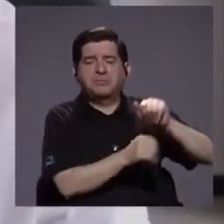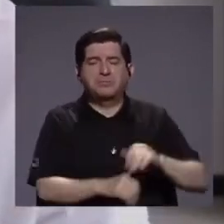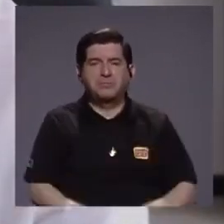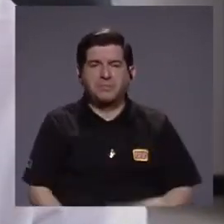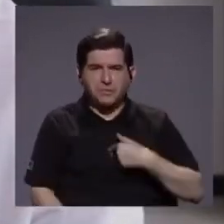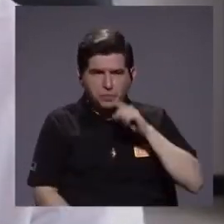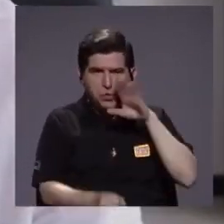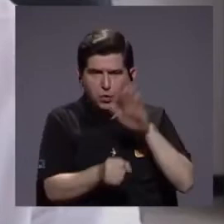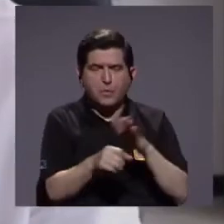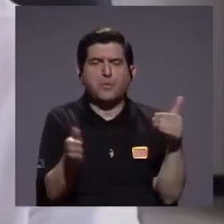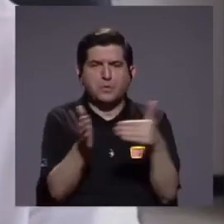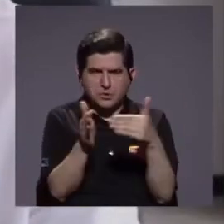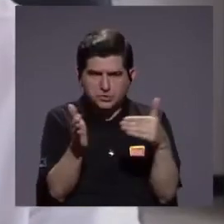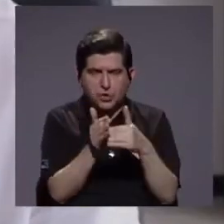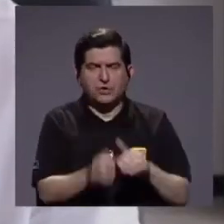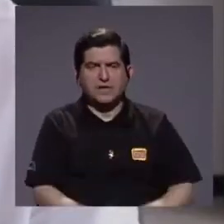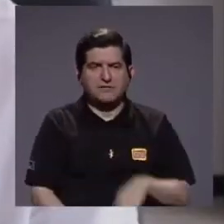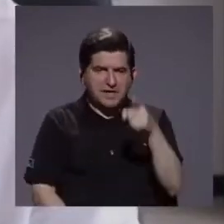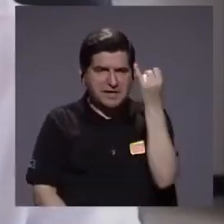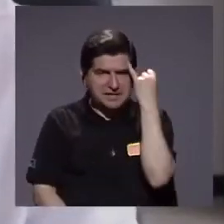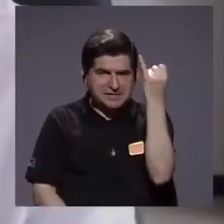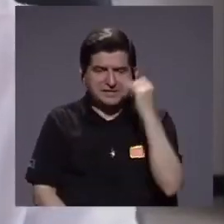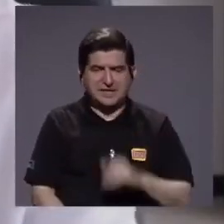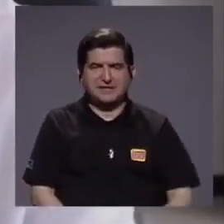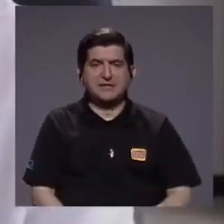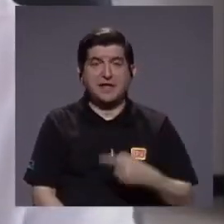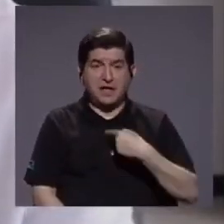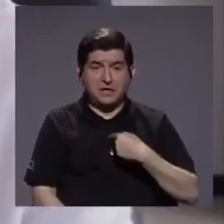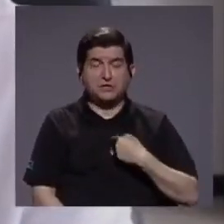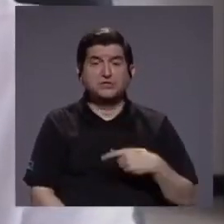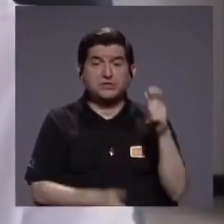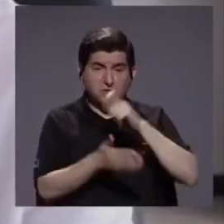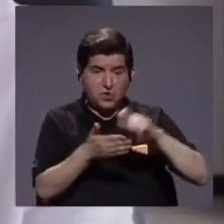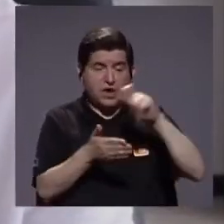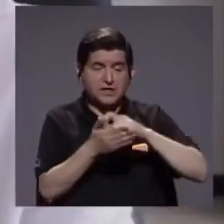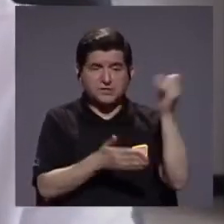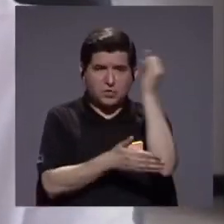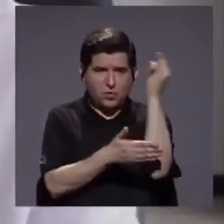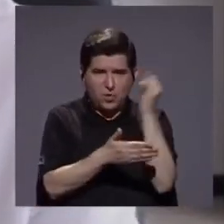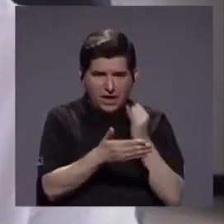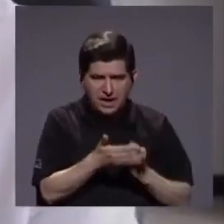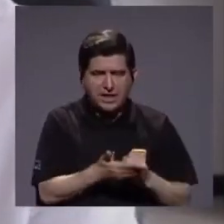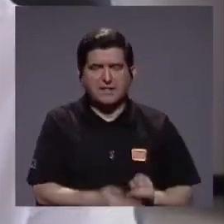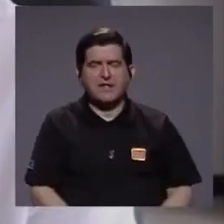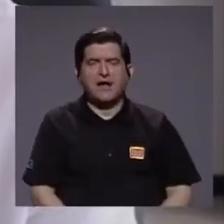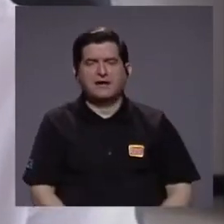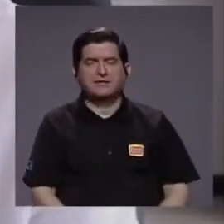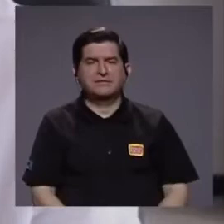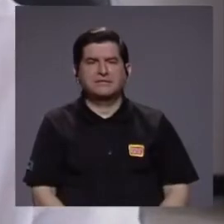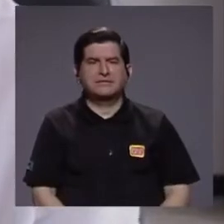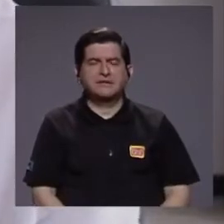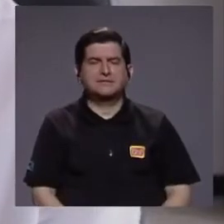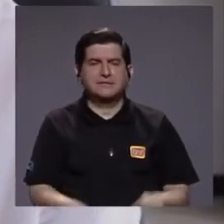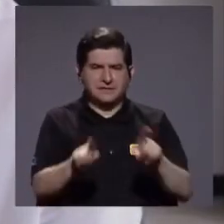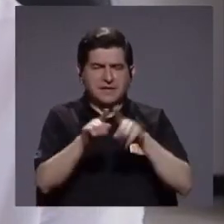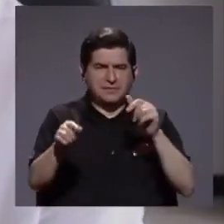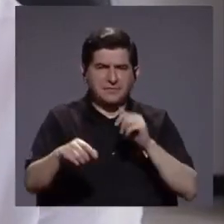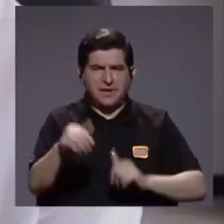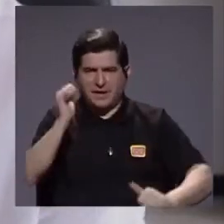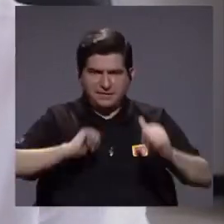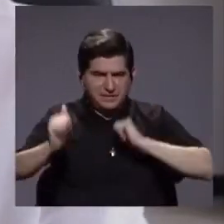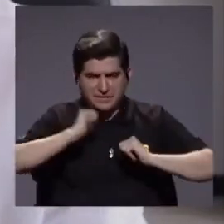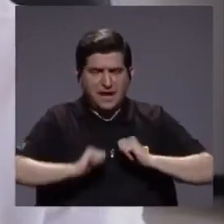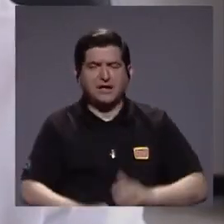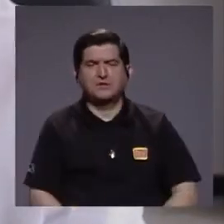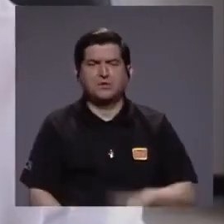Yo me comprometo a volver por esa iniciativa. Yo he estado en la Escuela de Artes Dramáticas, he estado en la Escuela de Artes Plásticas, y realmente